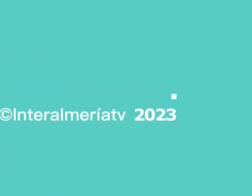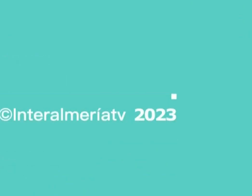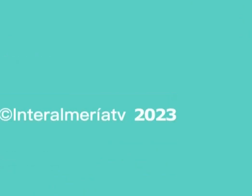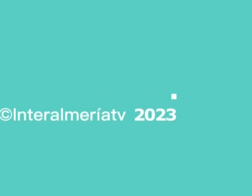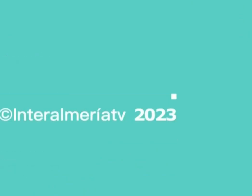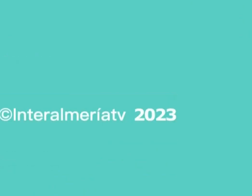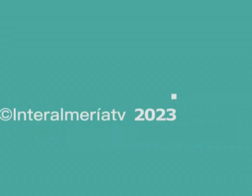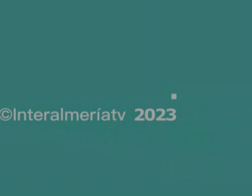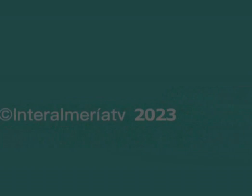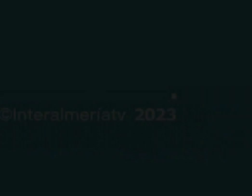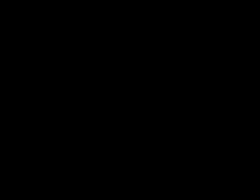¡Gracias! ¡Gracias!